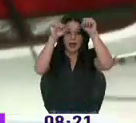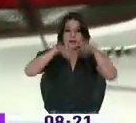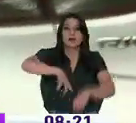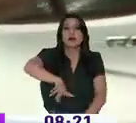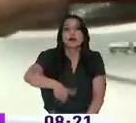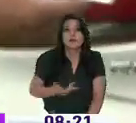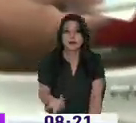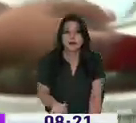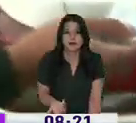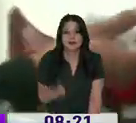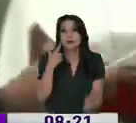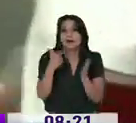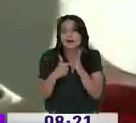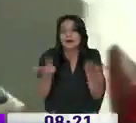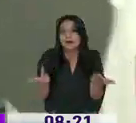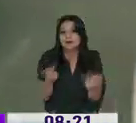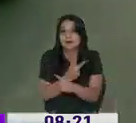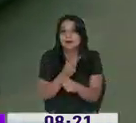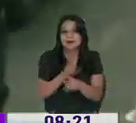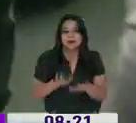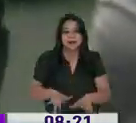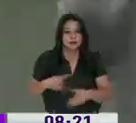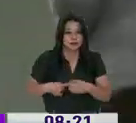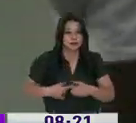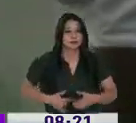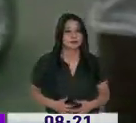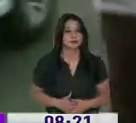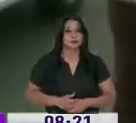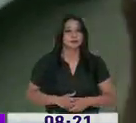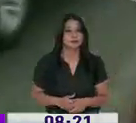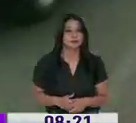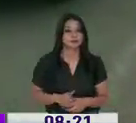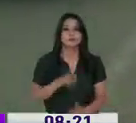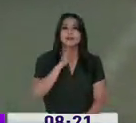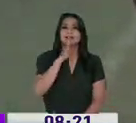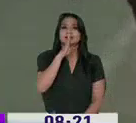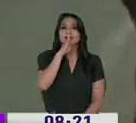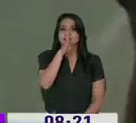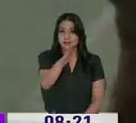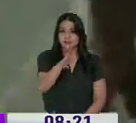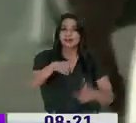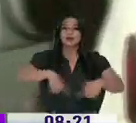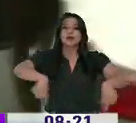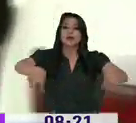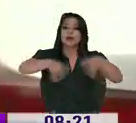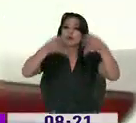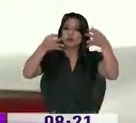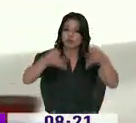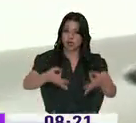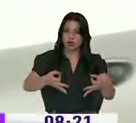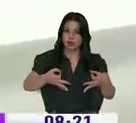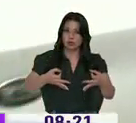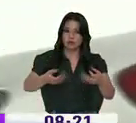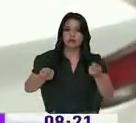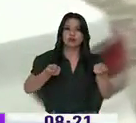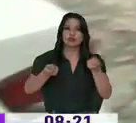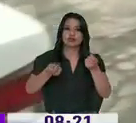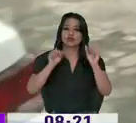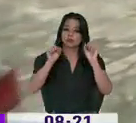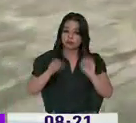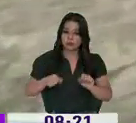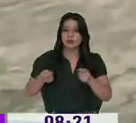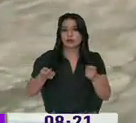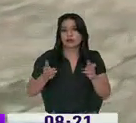zonas realmente de riesgo en el Distrito Metropolitano. Nosotros tenemos identificados los lugares y sectores en los cuales se puede realizar